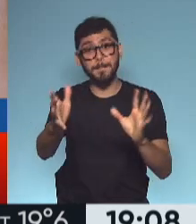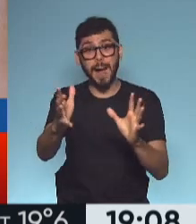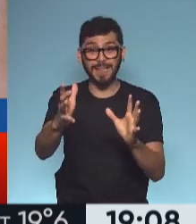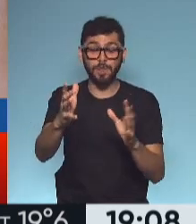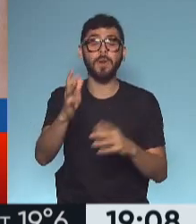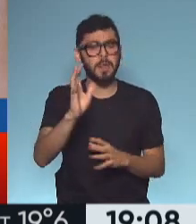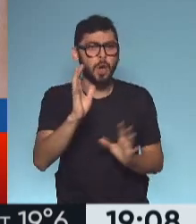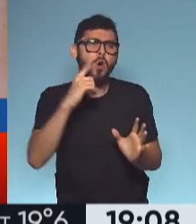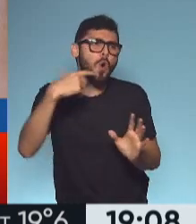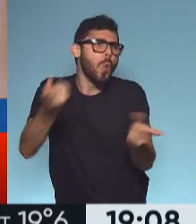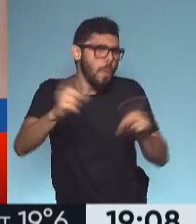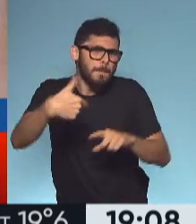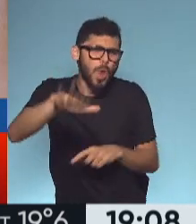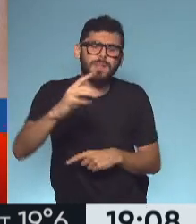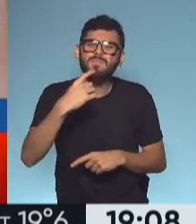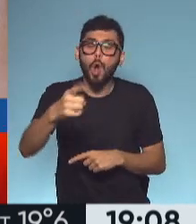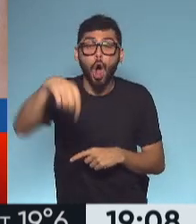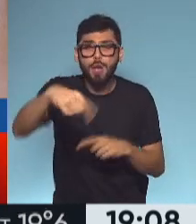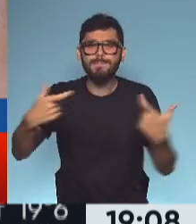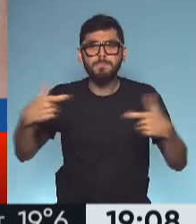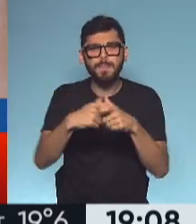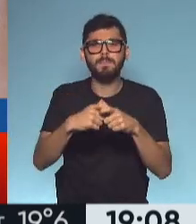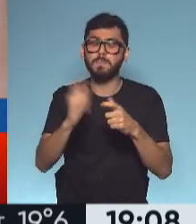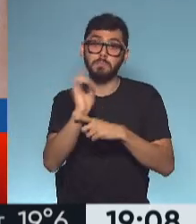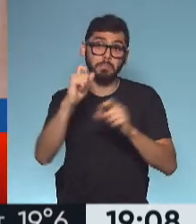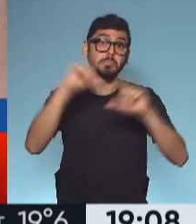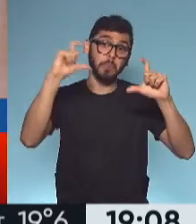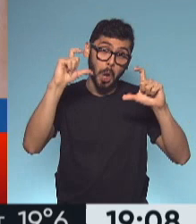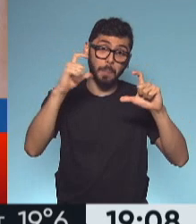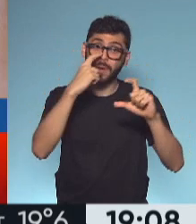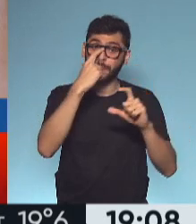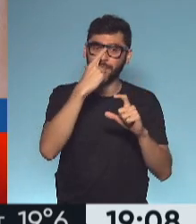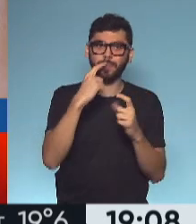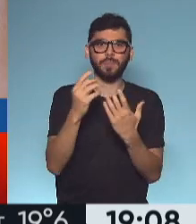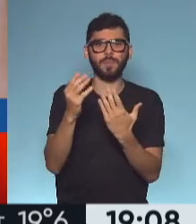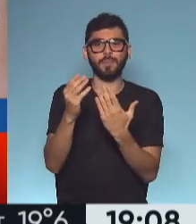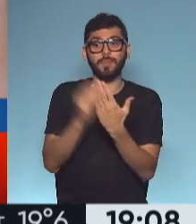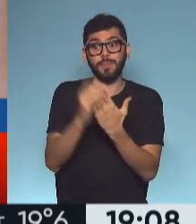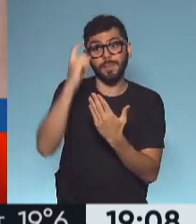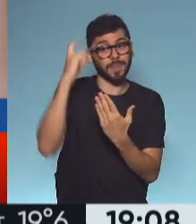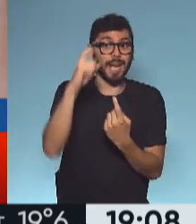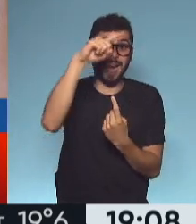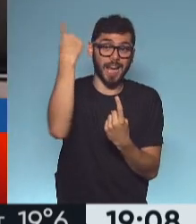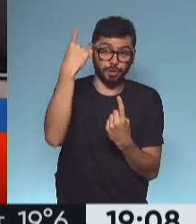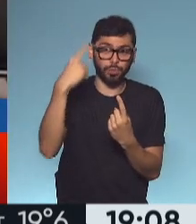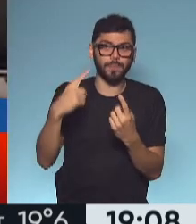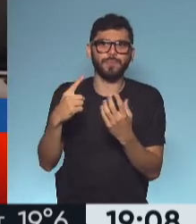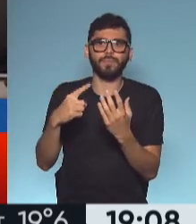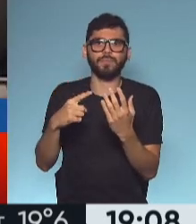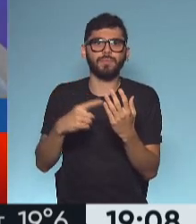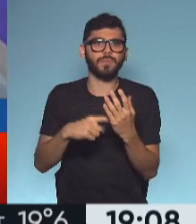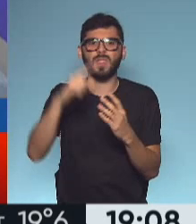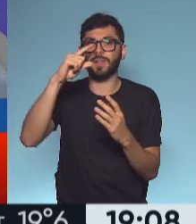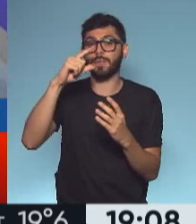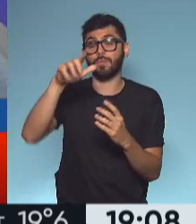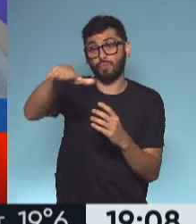se juntaron, la verdad que de manera bastante sorpresiva, los jefes de gabinete de Nación, de la Ciudad de Buenos Aires y de la Provincia de Buenos Aires, convocados por Santiago